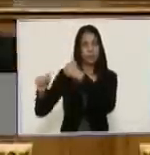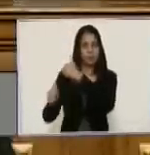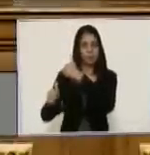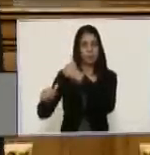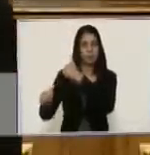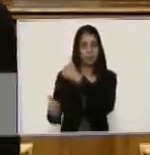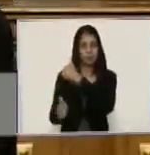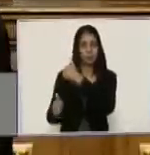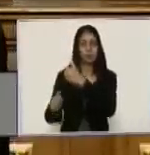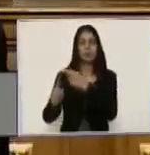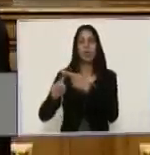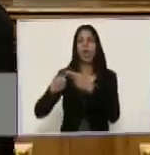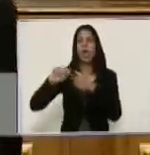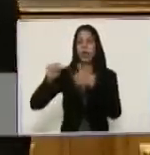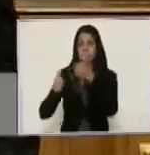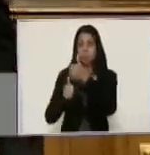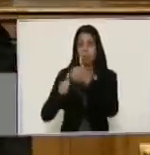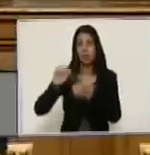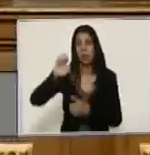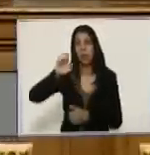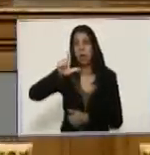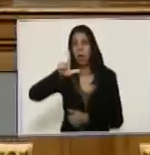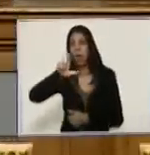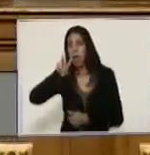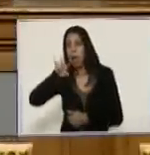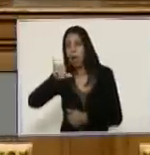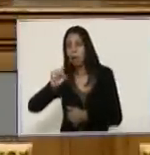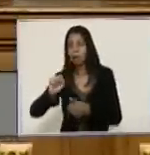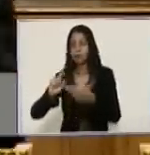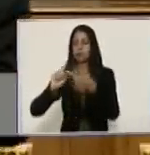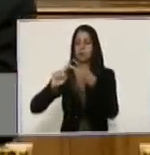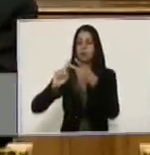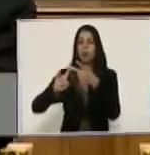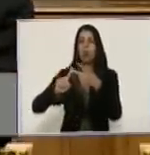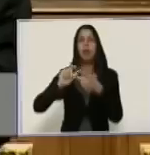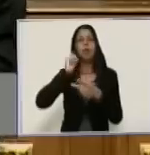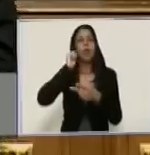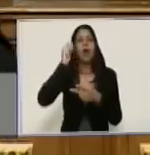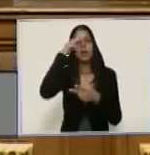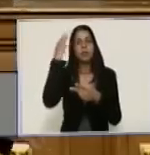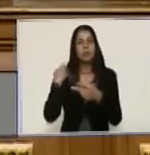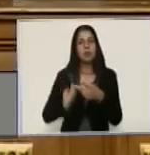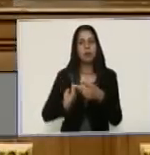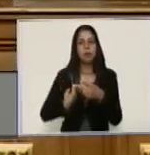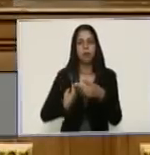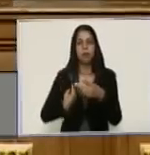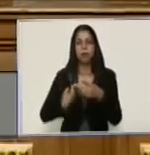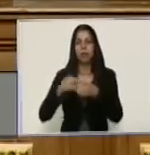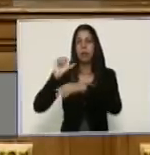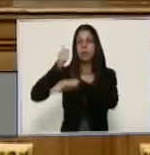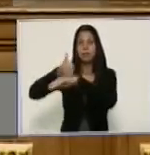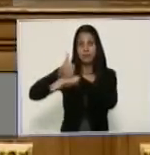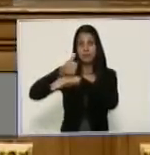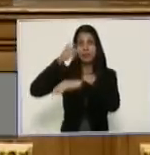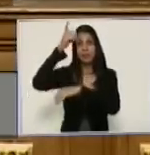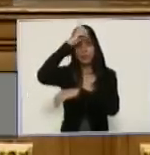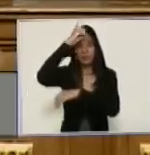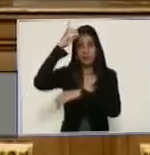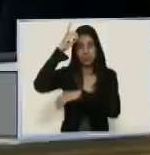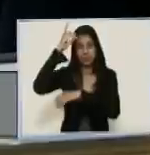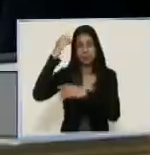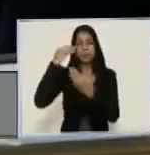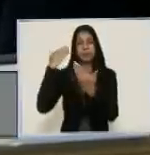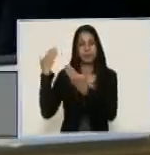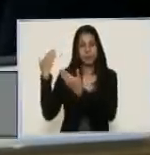Abril Amoroso, la primera vicepresidenta Tania Díaz, y a nuestro presidente de la Asamblea Constituyente, camarada